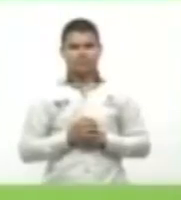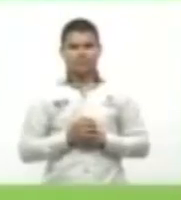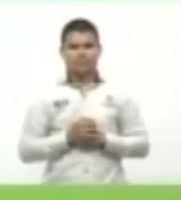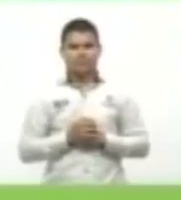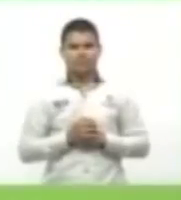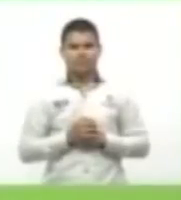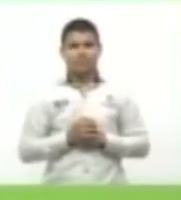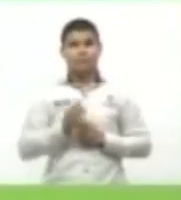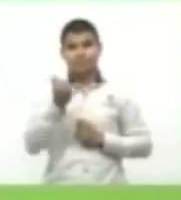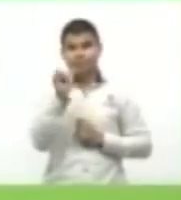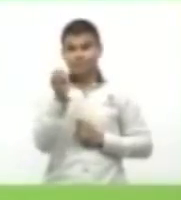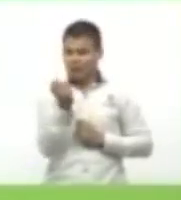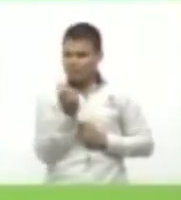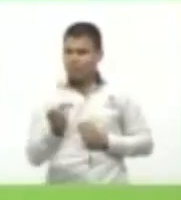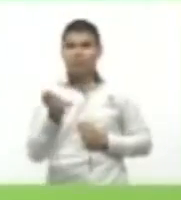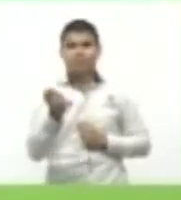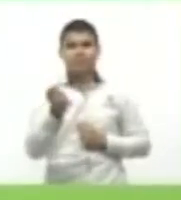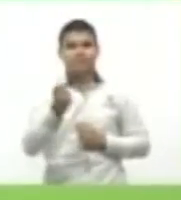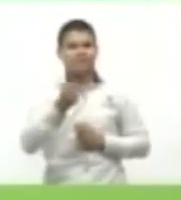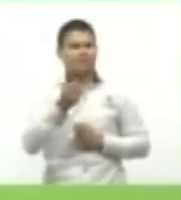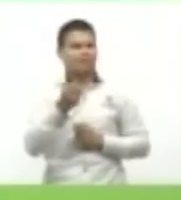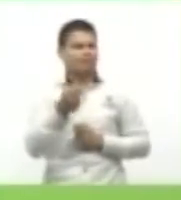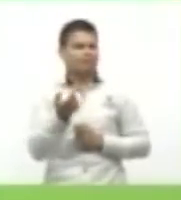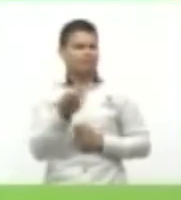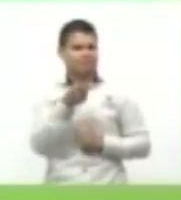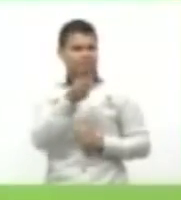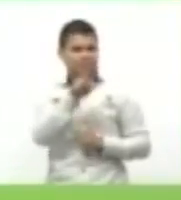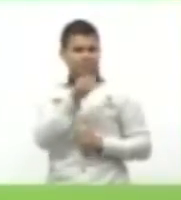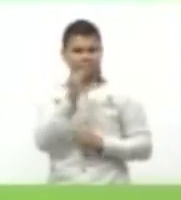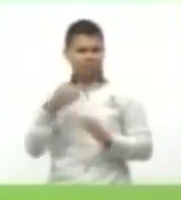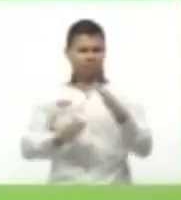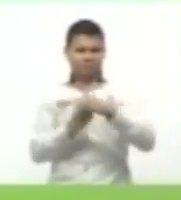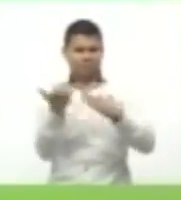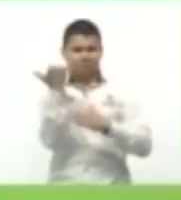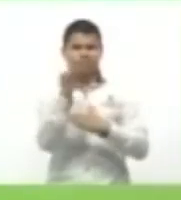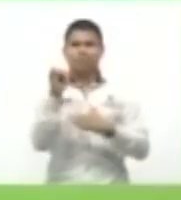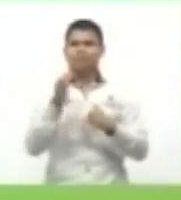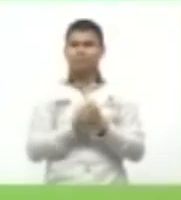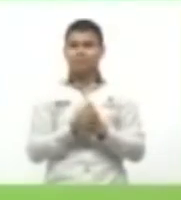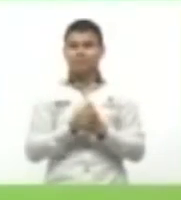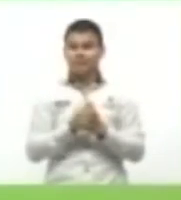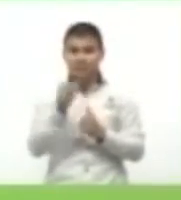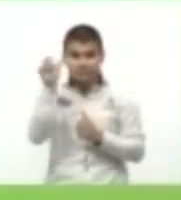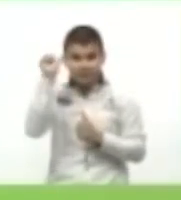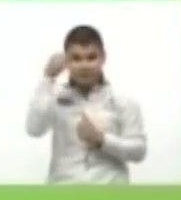Y hasta aquí las noticias del entretenimiento. No olviden nuestra cita el lunes a